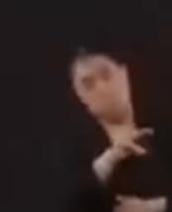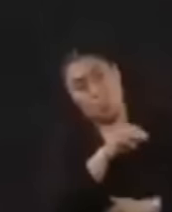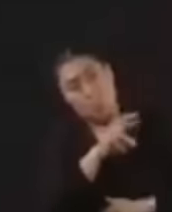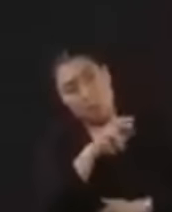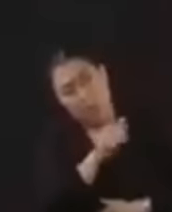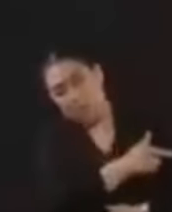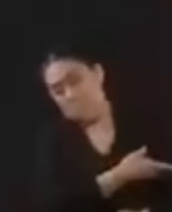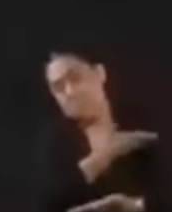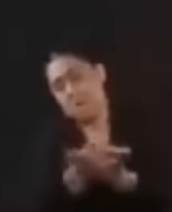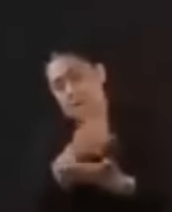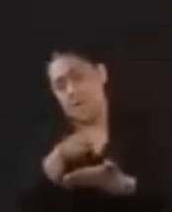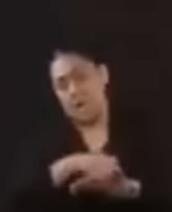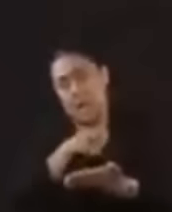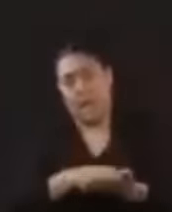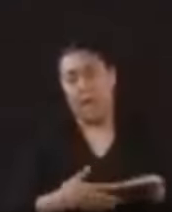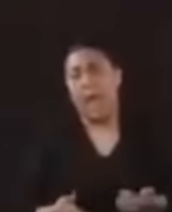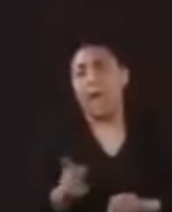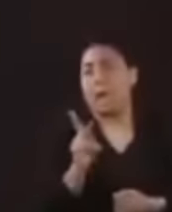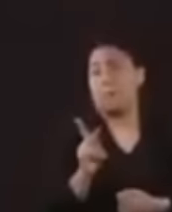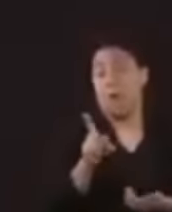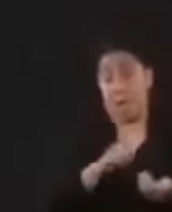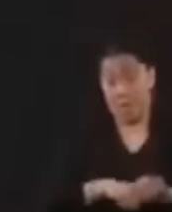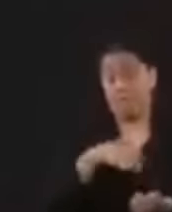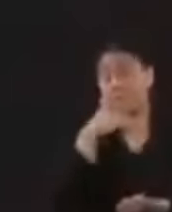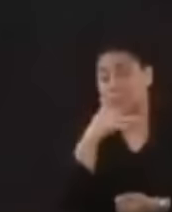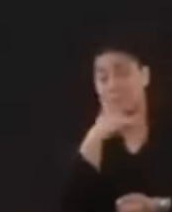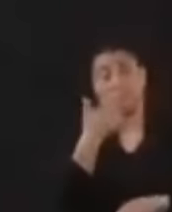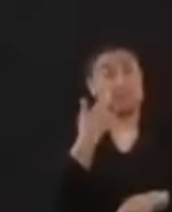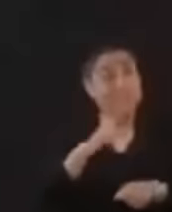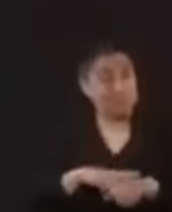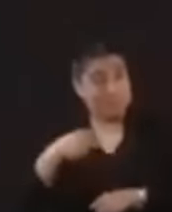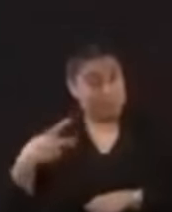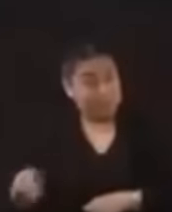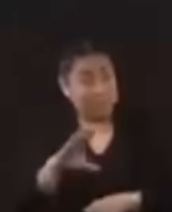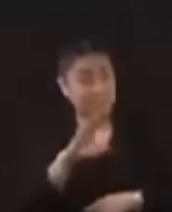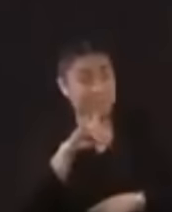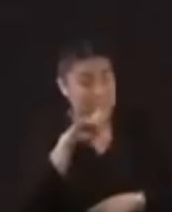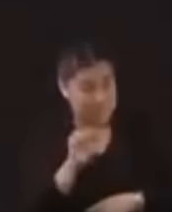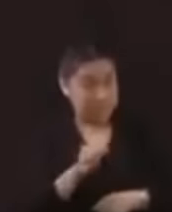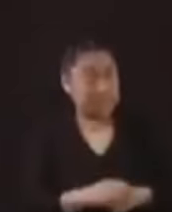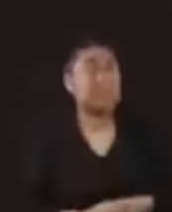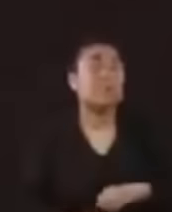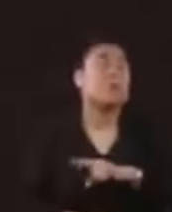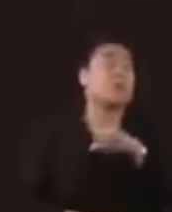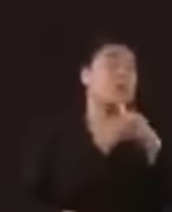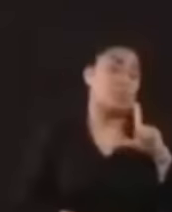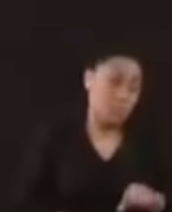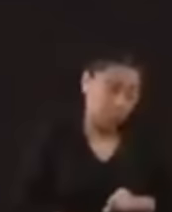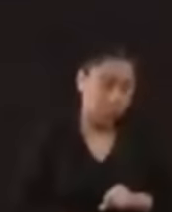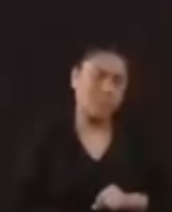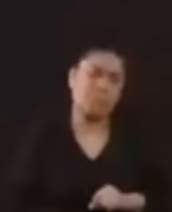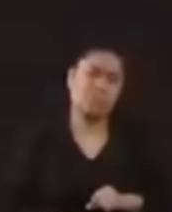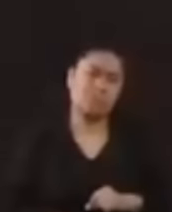la reserva como para que no haya huella de sus tranzas y sus sendis. Y luego vienen en un